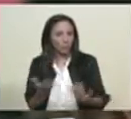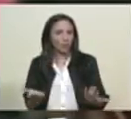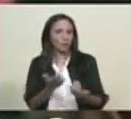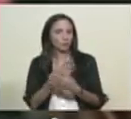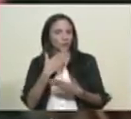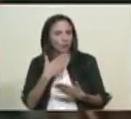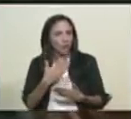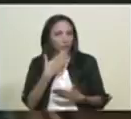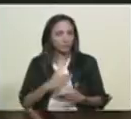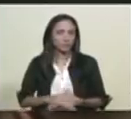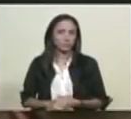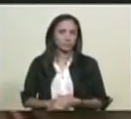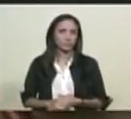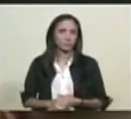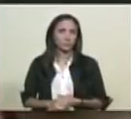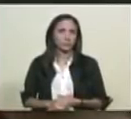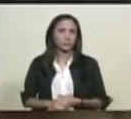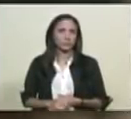Lo han dicho por escrito.